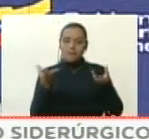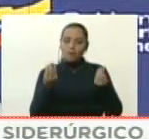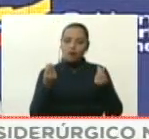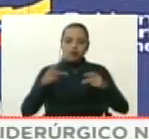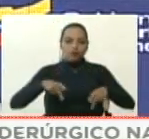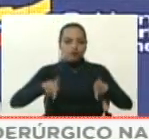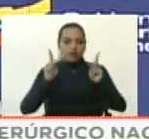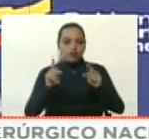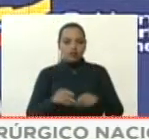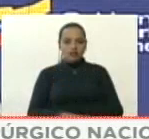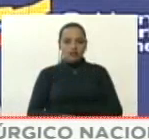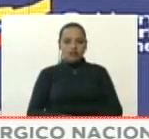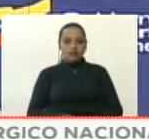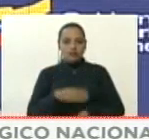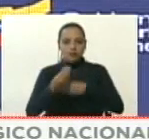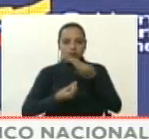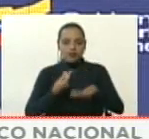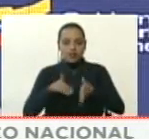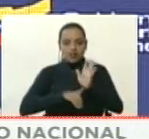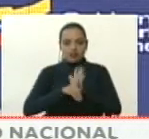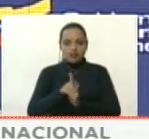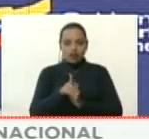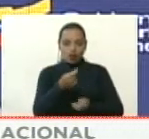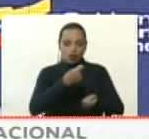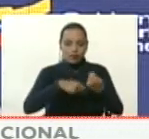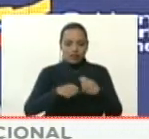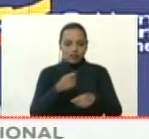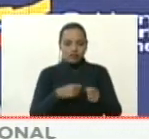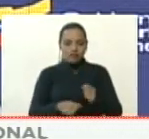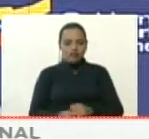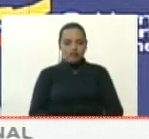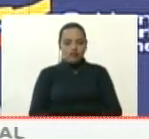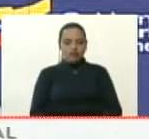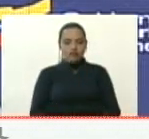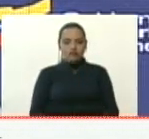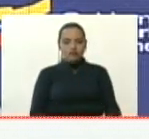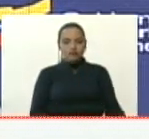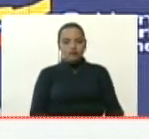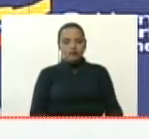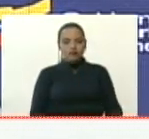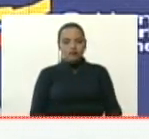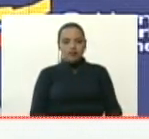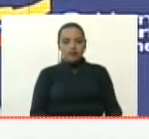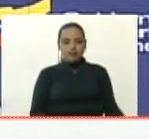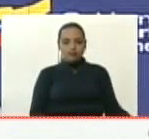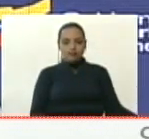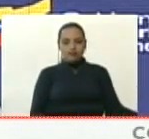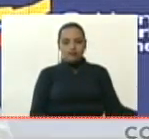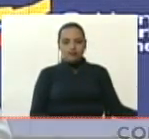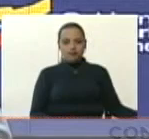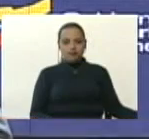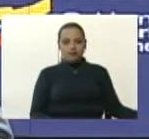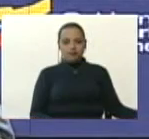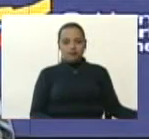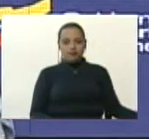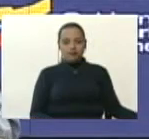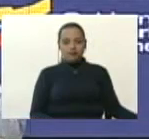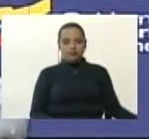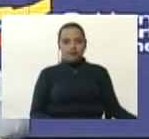posibilidades para seguir desarrollando el comercio, el intercambio económico,